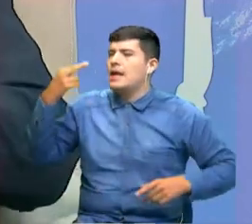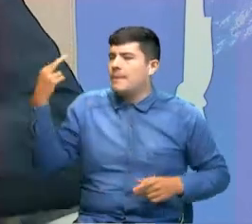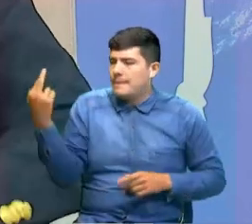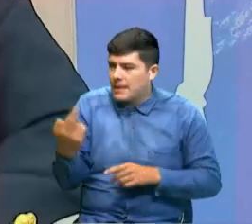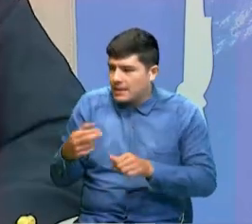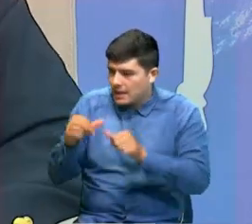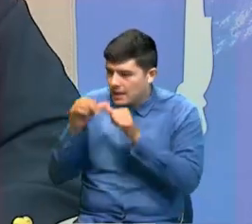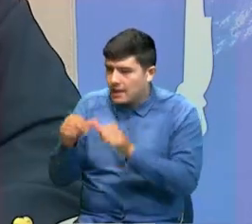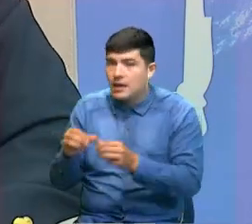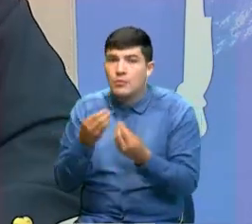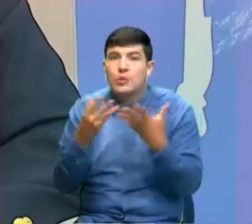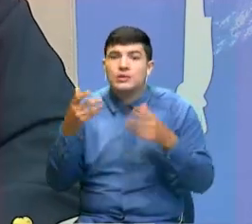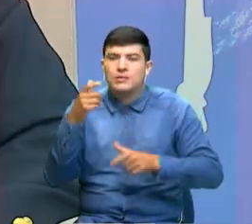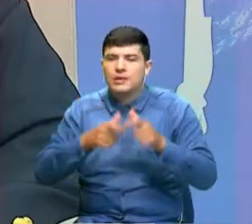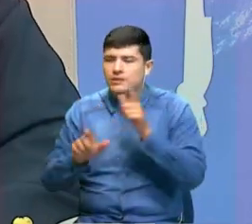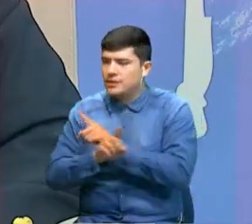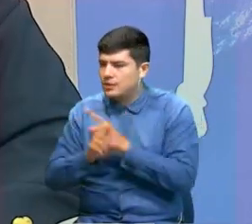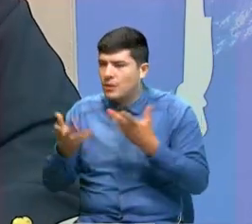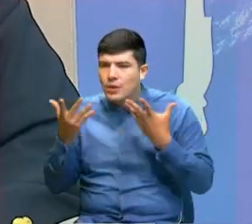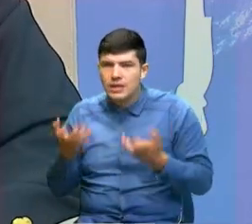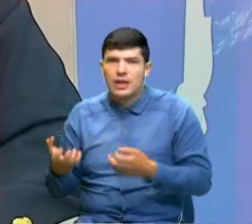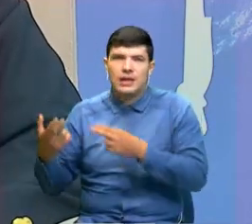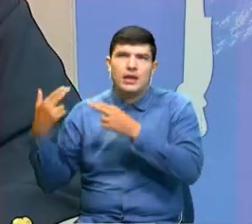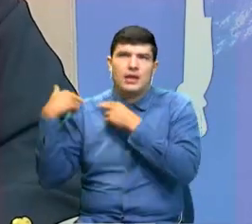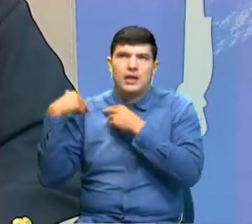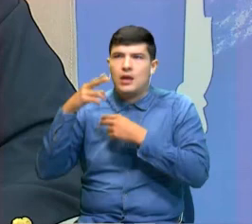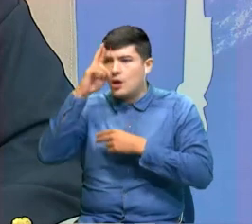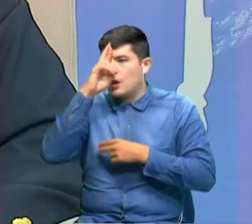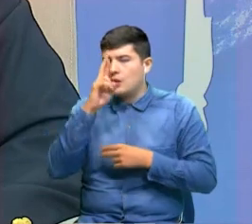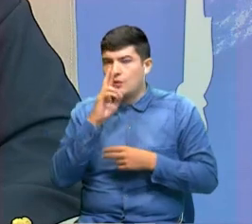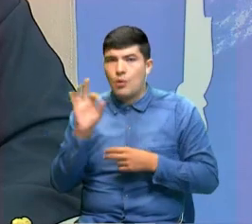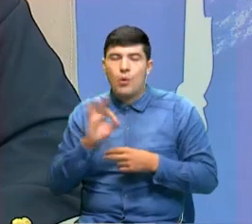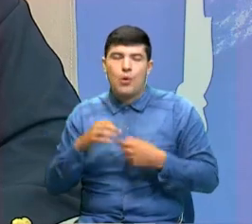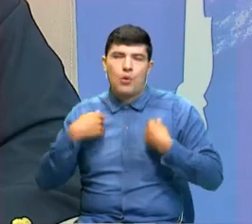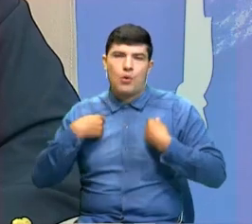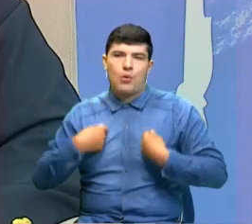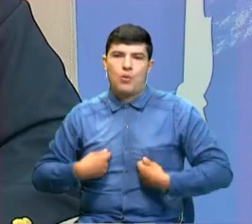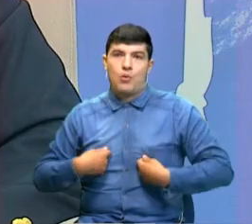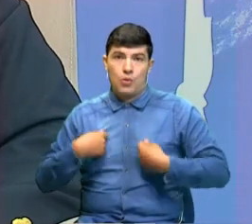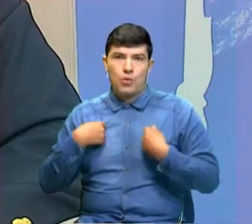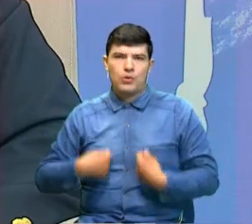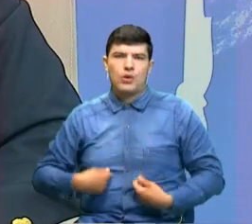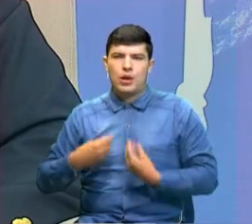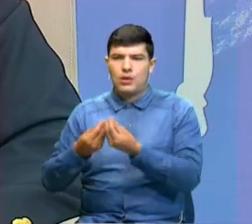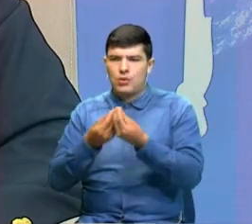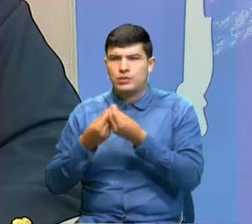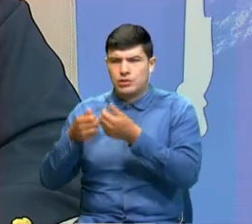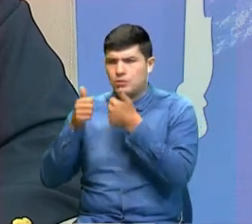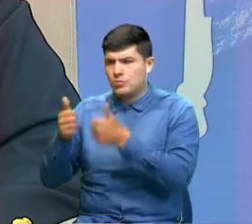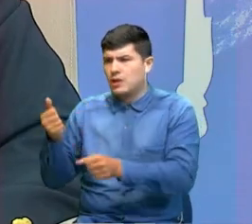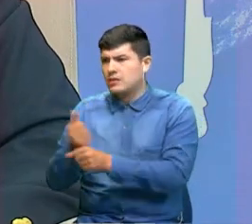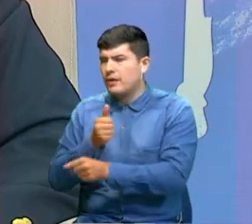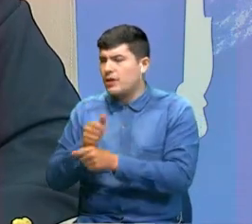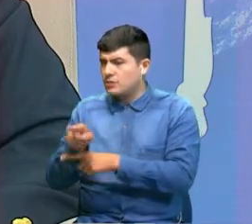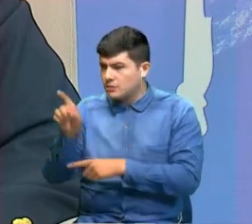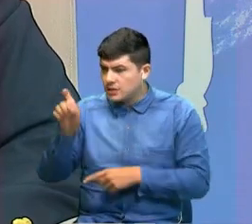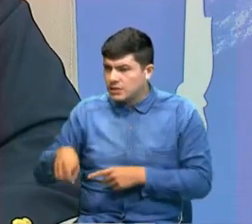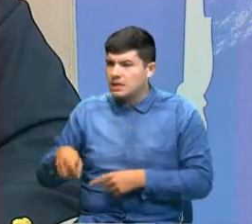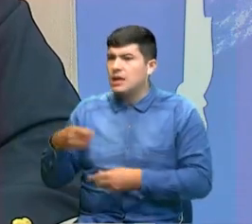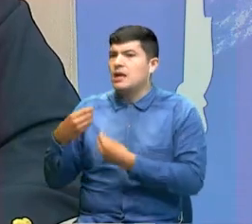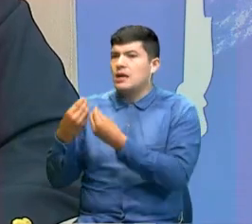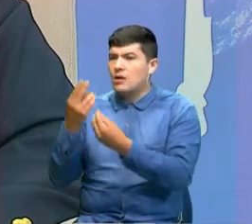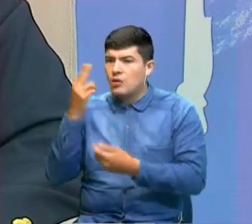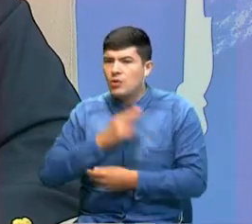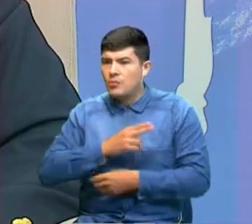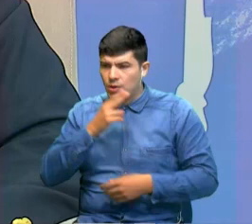ahí. Muchos no quieren estar en ese papel del consejo, que buena labor y buena gestión requiere tiempo, requiere